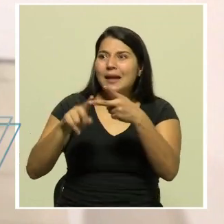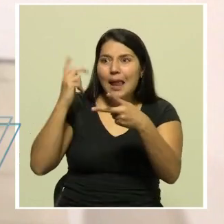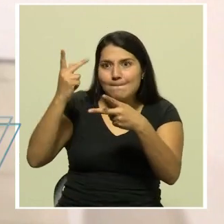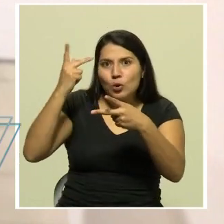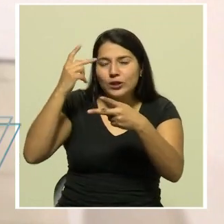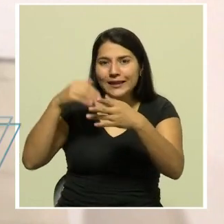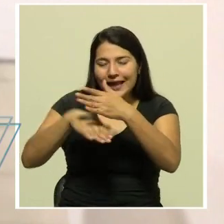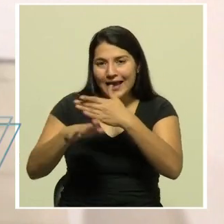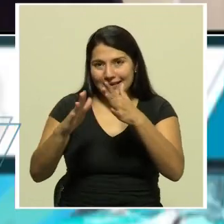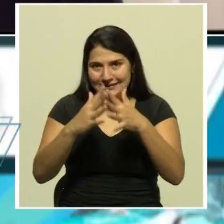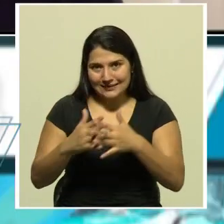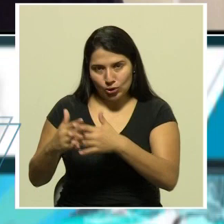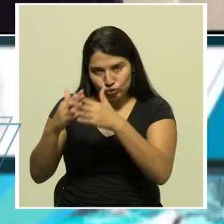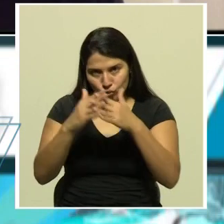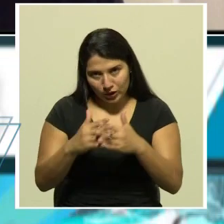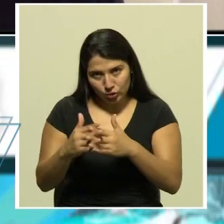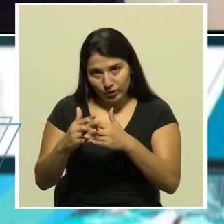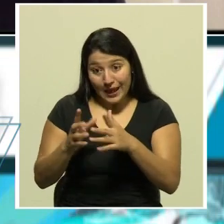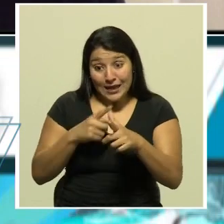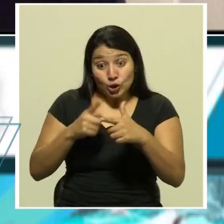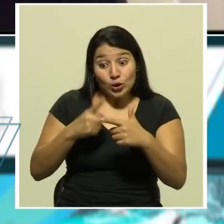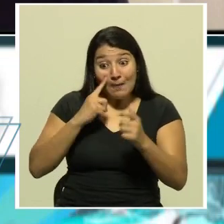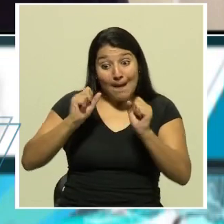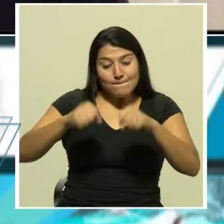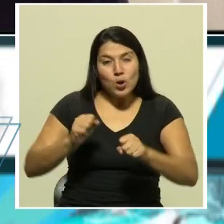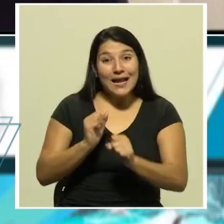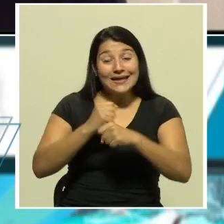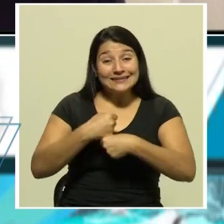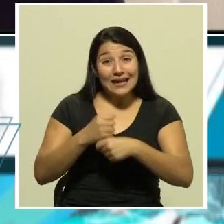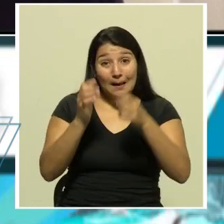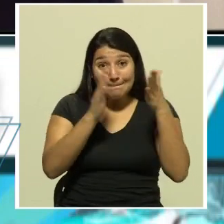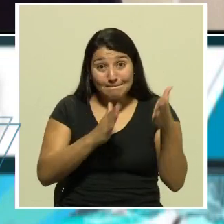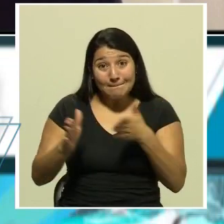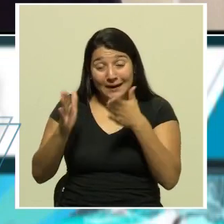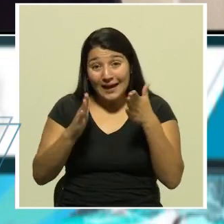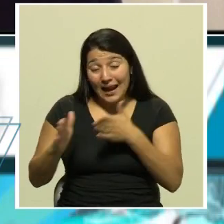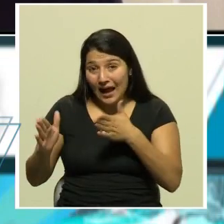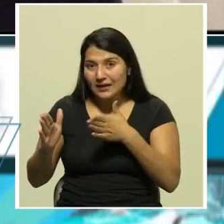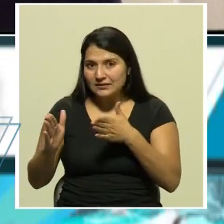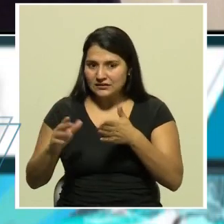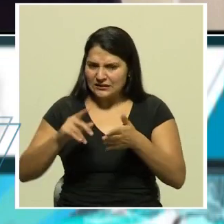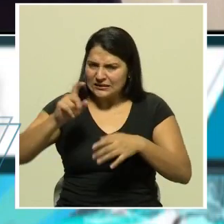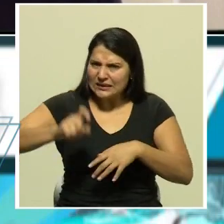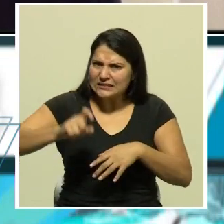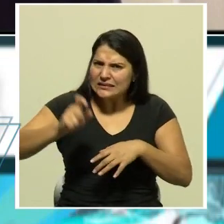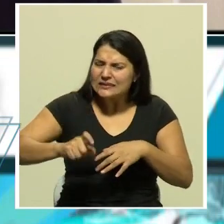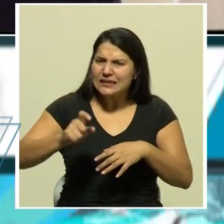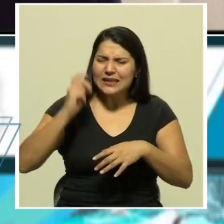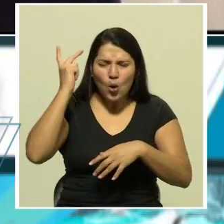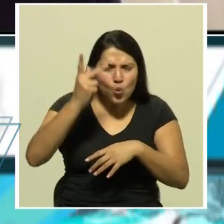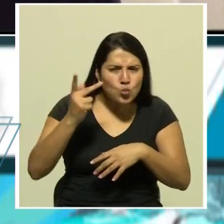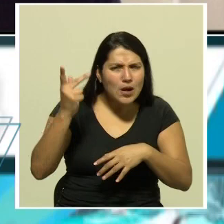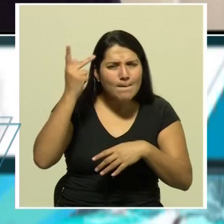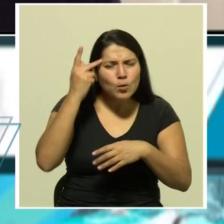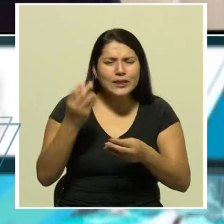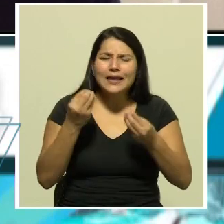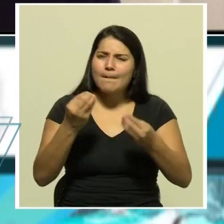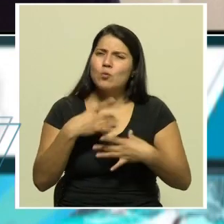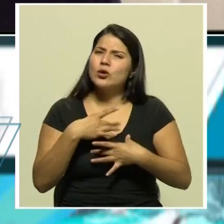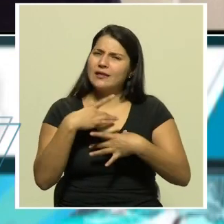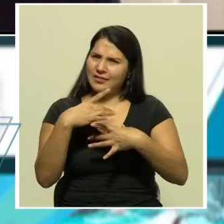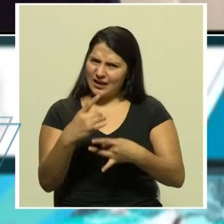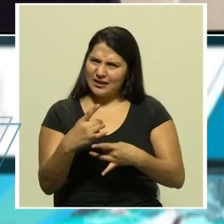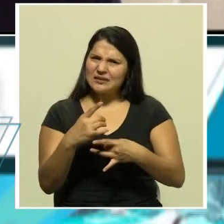Unidos. Y para poder emprender un plan como este, genera una política muy interesante de atracción de académicos